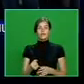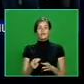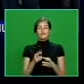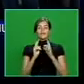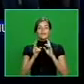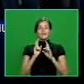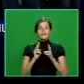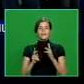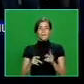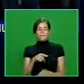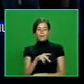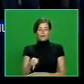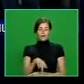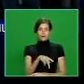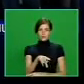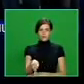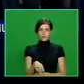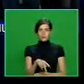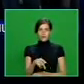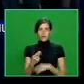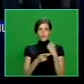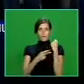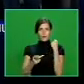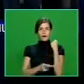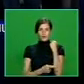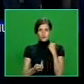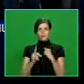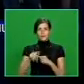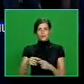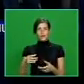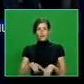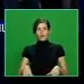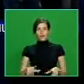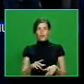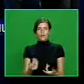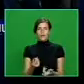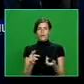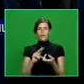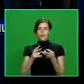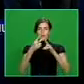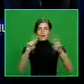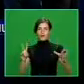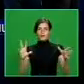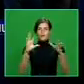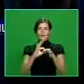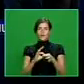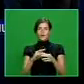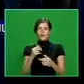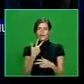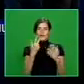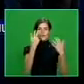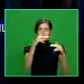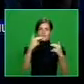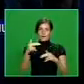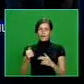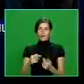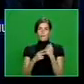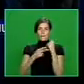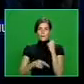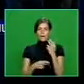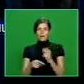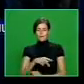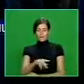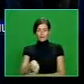de plazas parques y canchas de paz articular esos tres niveles los parques las